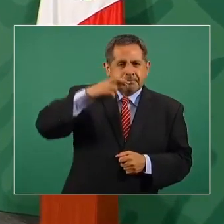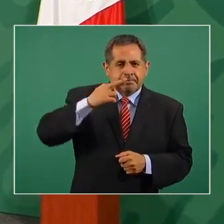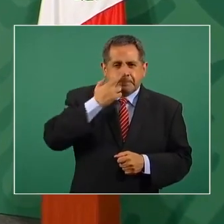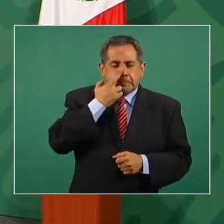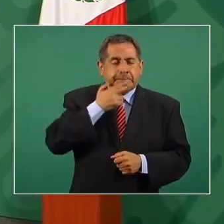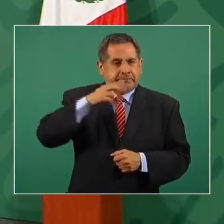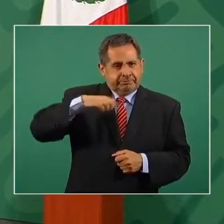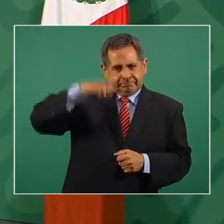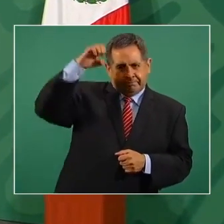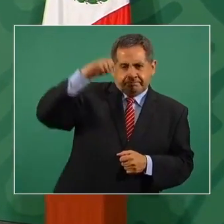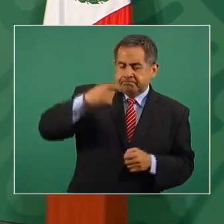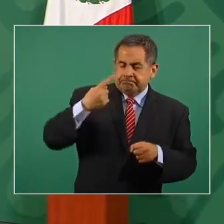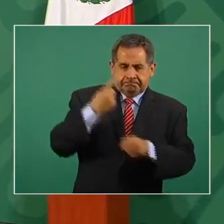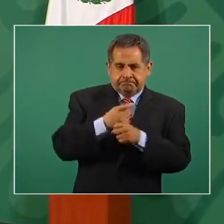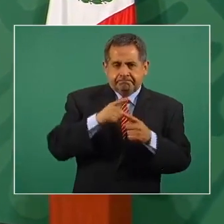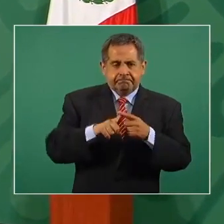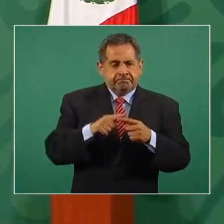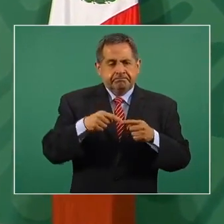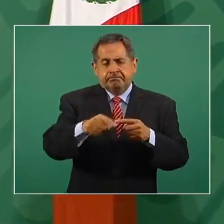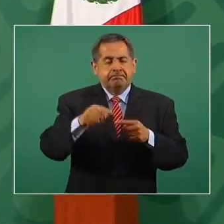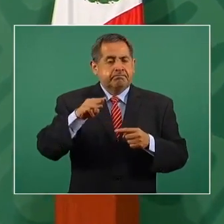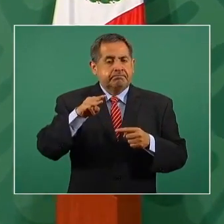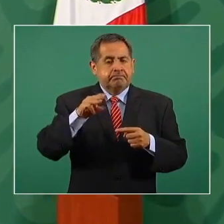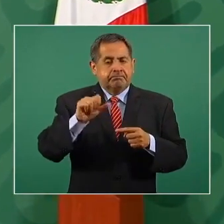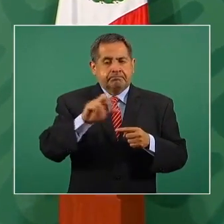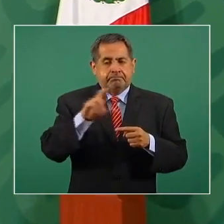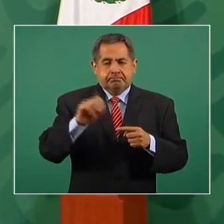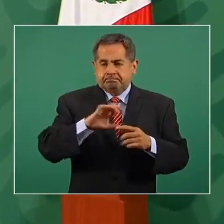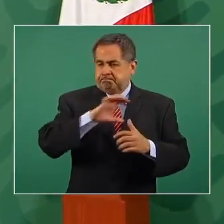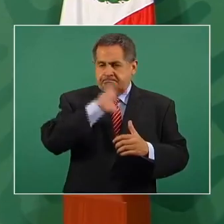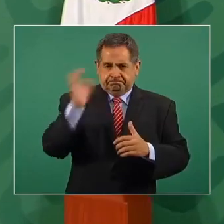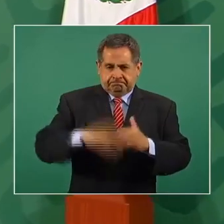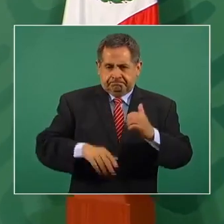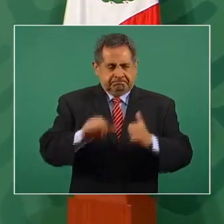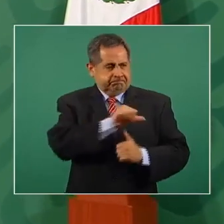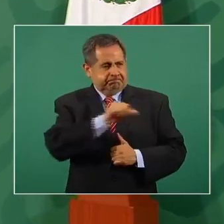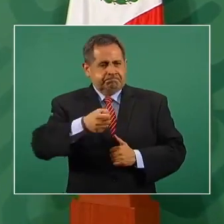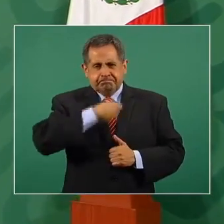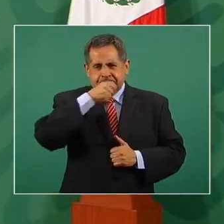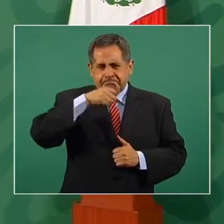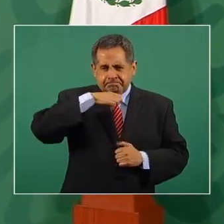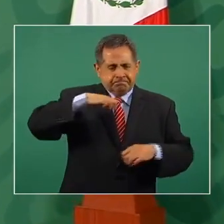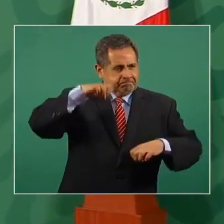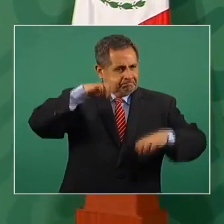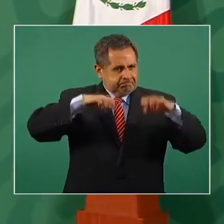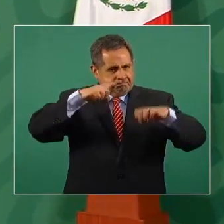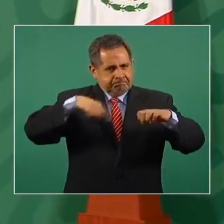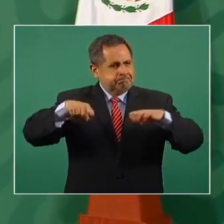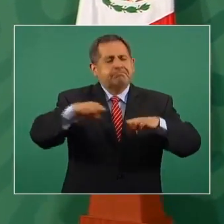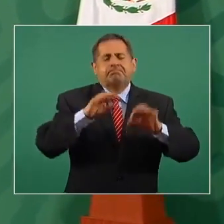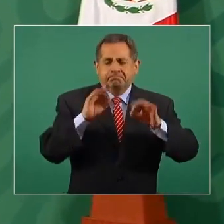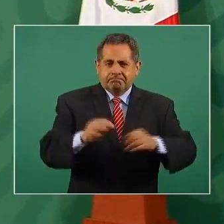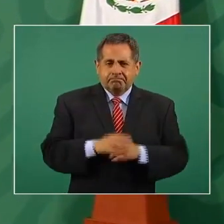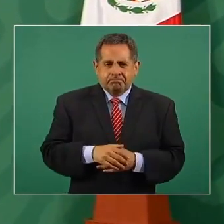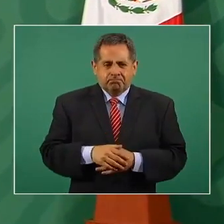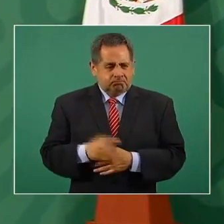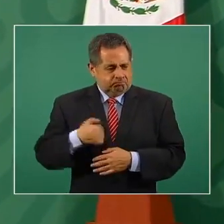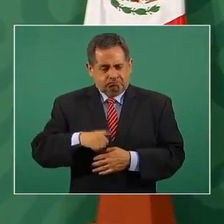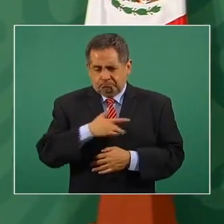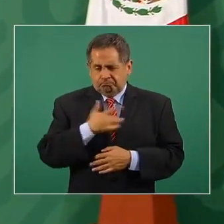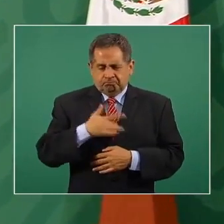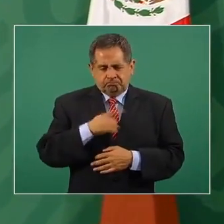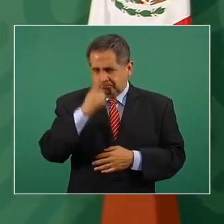los factores advirtió no va a estar hoy y señaló que la administración federal ha emprendido estrategias de reacción